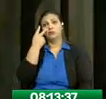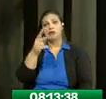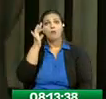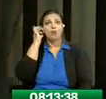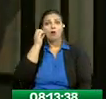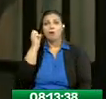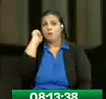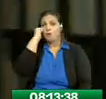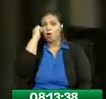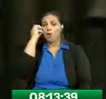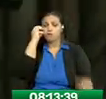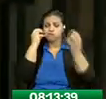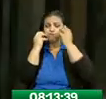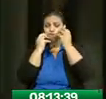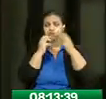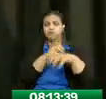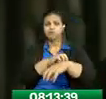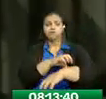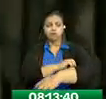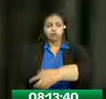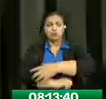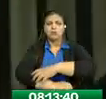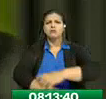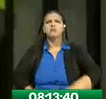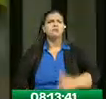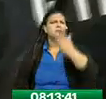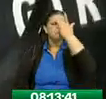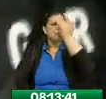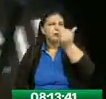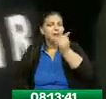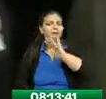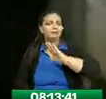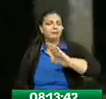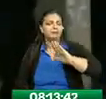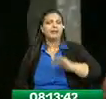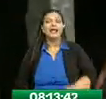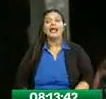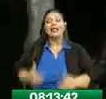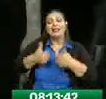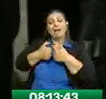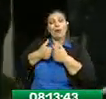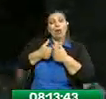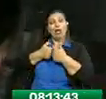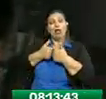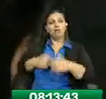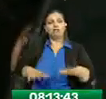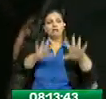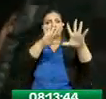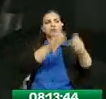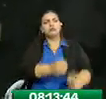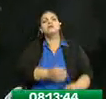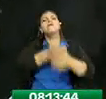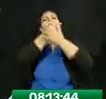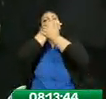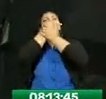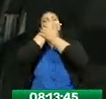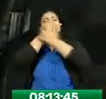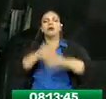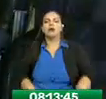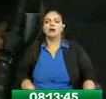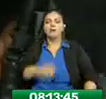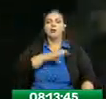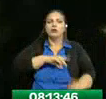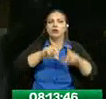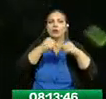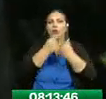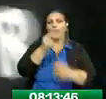Luego de permanecer en cautiverio varios días, agentes de la UNAS se la rescataron la noche de este martes, tras